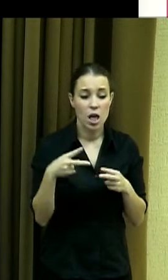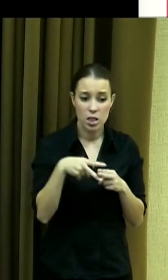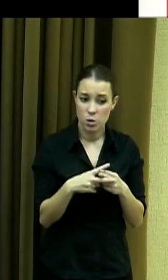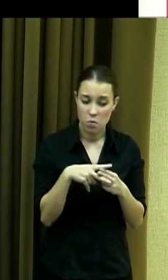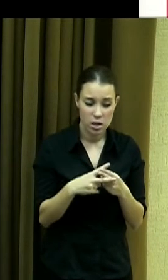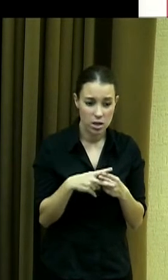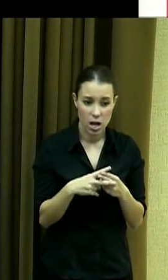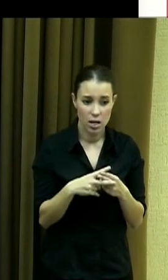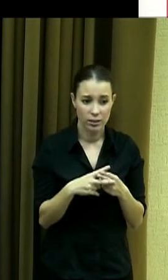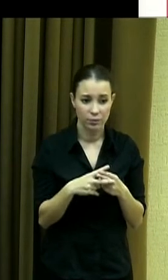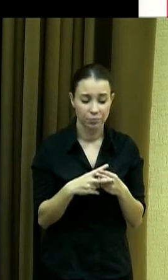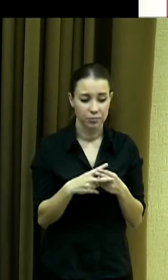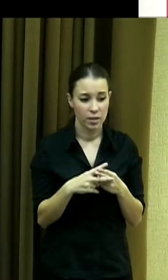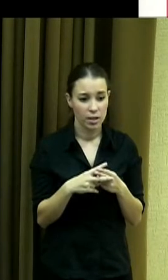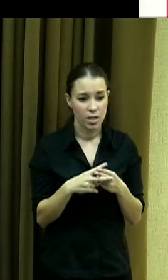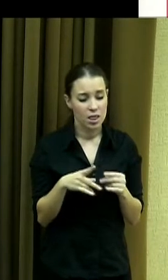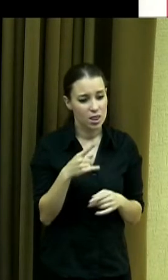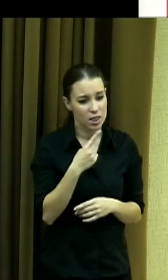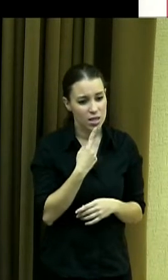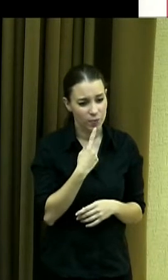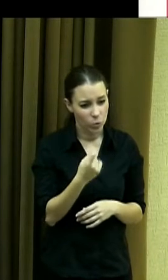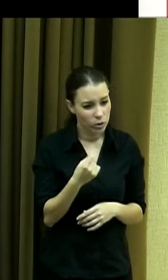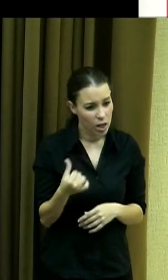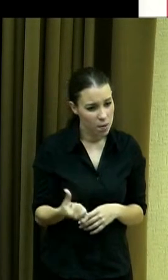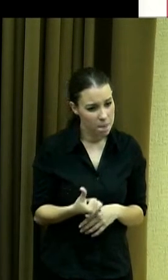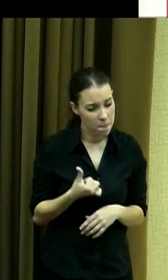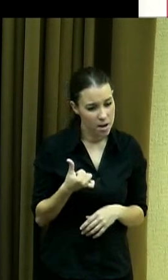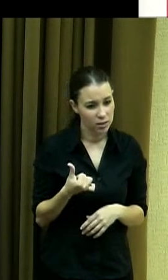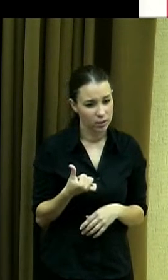instrumentales es donde empiezan a tener mayores dificultades